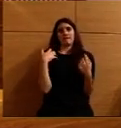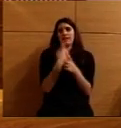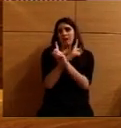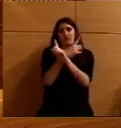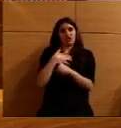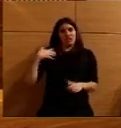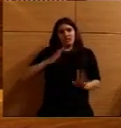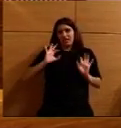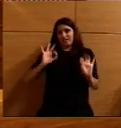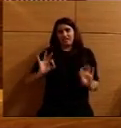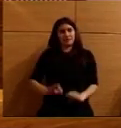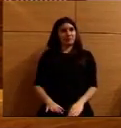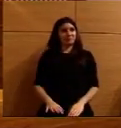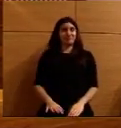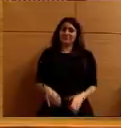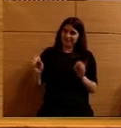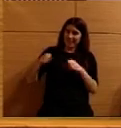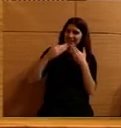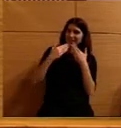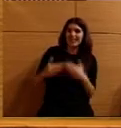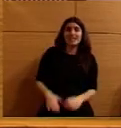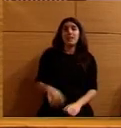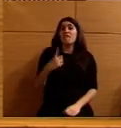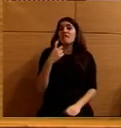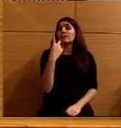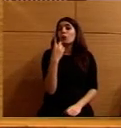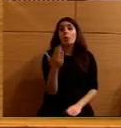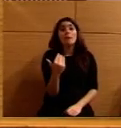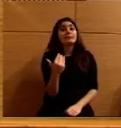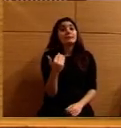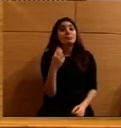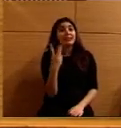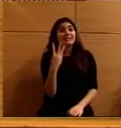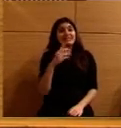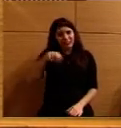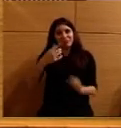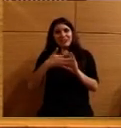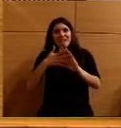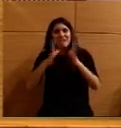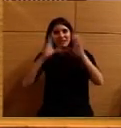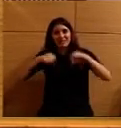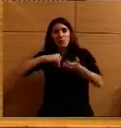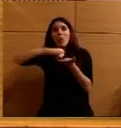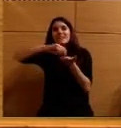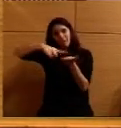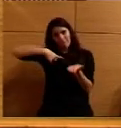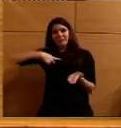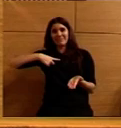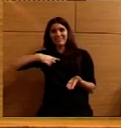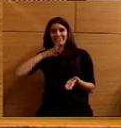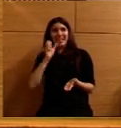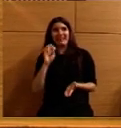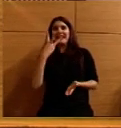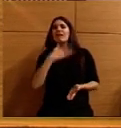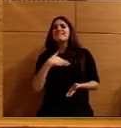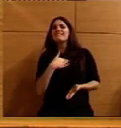contenerme y no hablar ahí. Muchas gracias. Bueno, pues nos falta un tercer socio para la asociación. Luego podéis enviar WhatsApp para el tercer